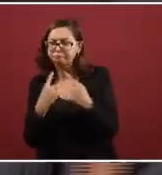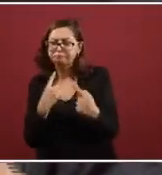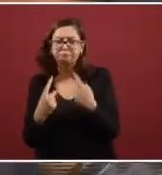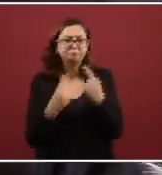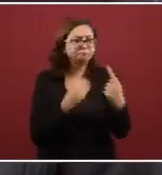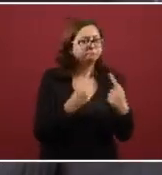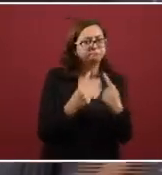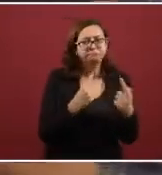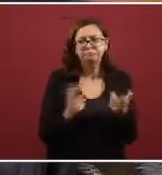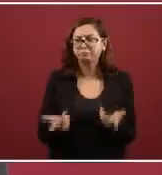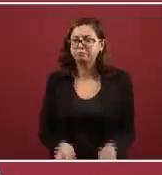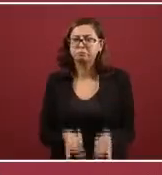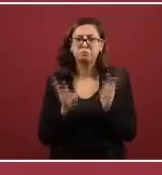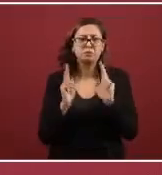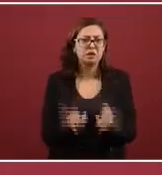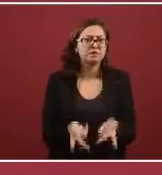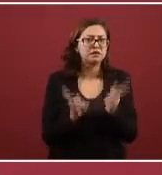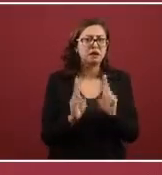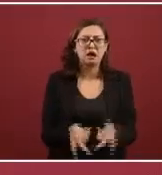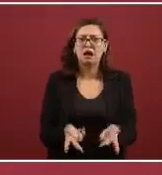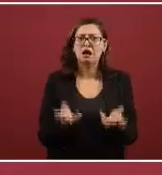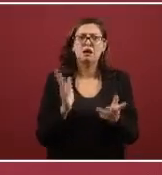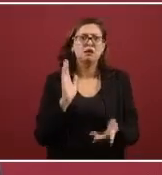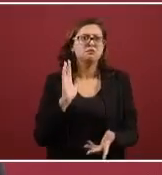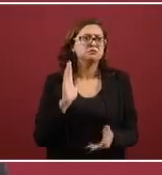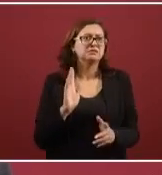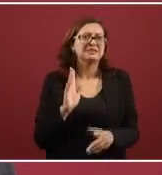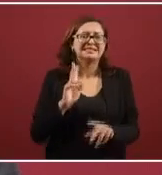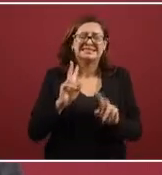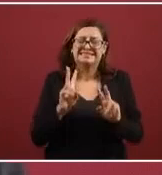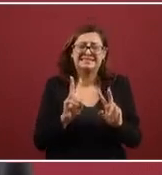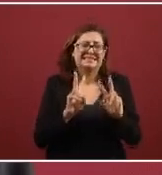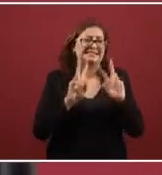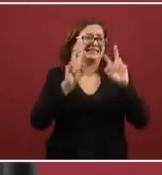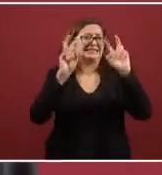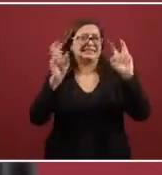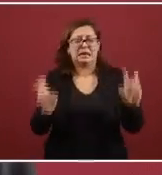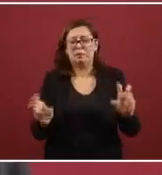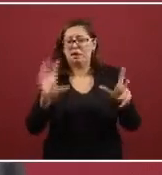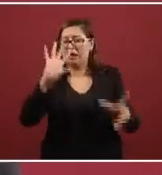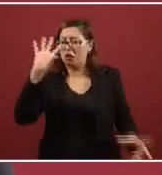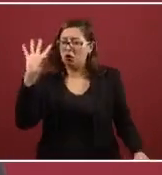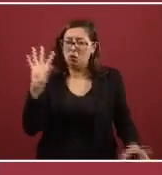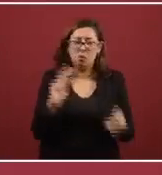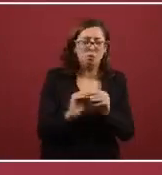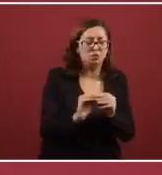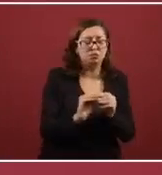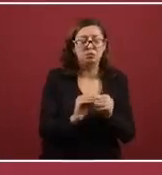hablamos sobre todos los temas, pero no hay nada,